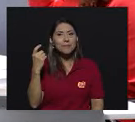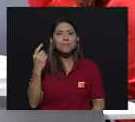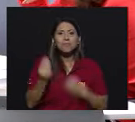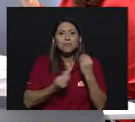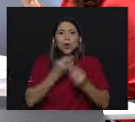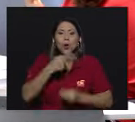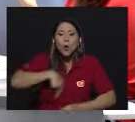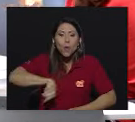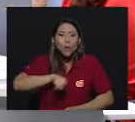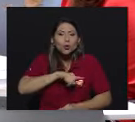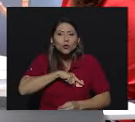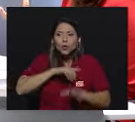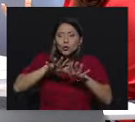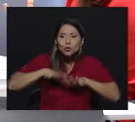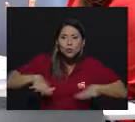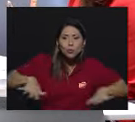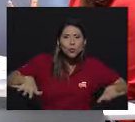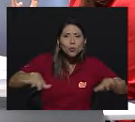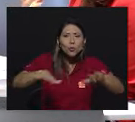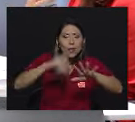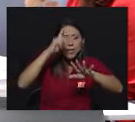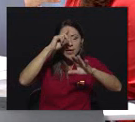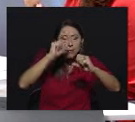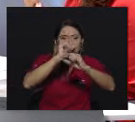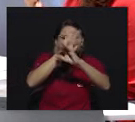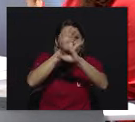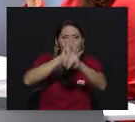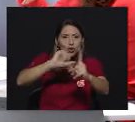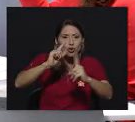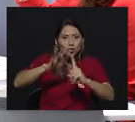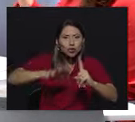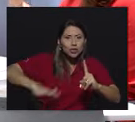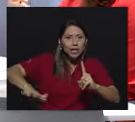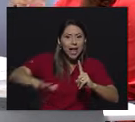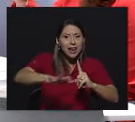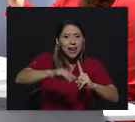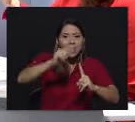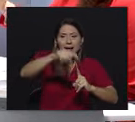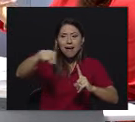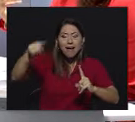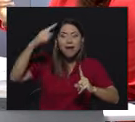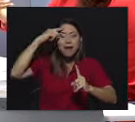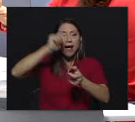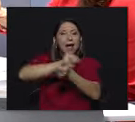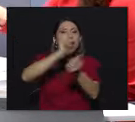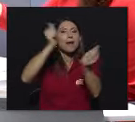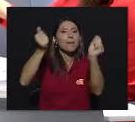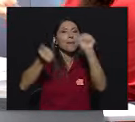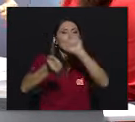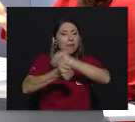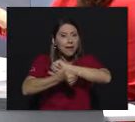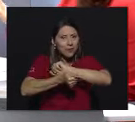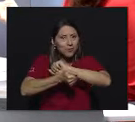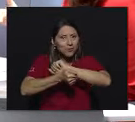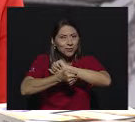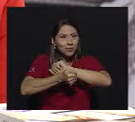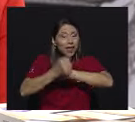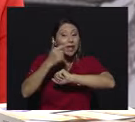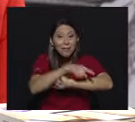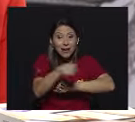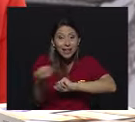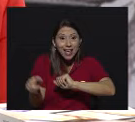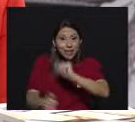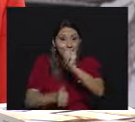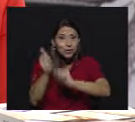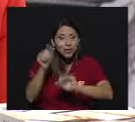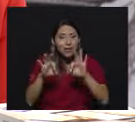cómo cambiamos el imaginario social, ¿verdad? La valoración de que la mayor parte de nuestras